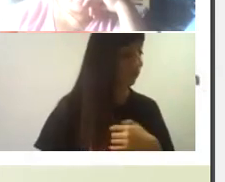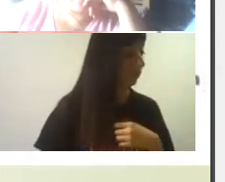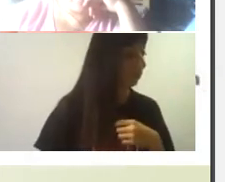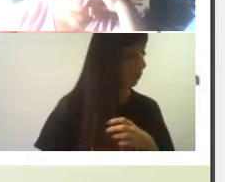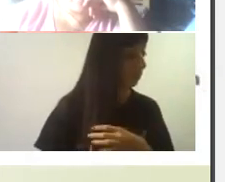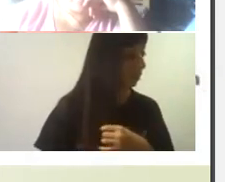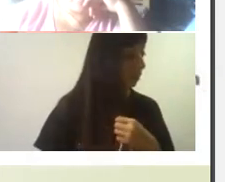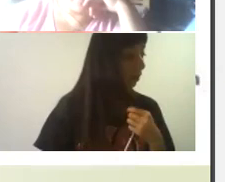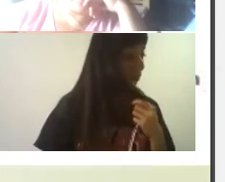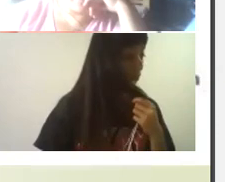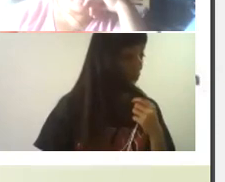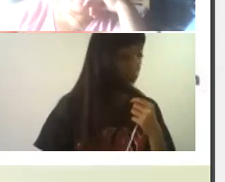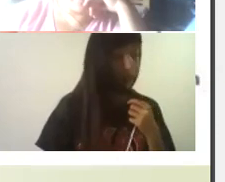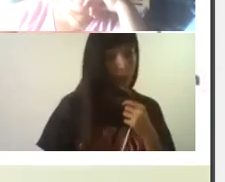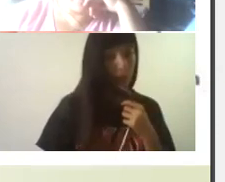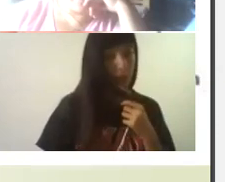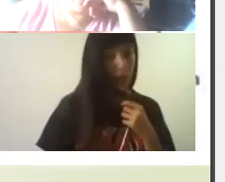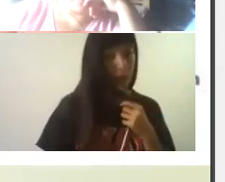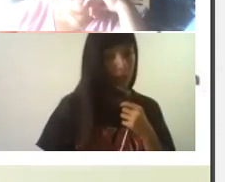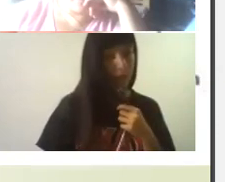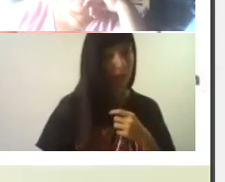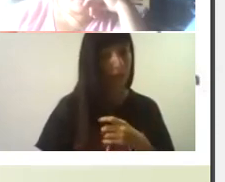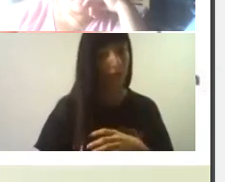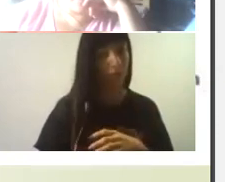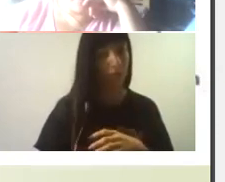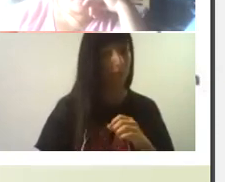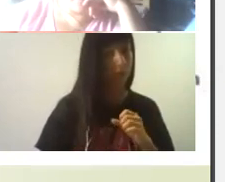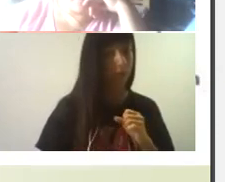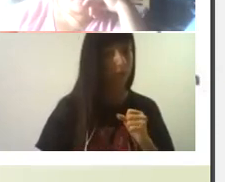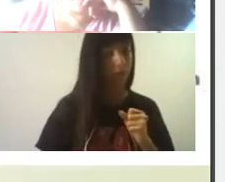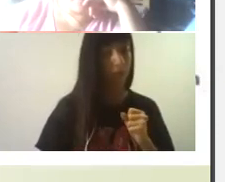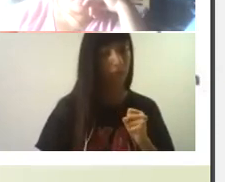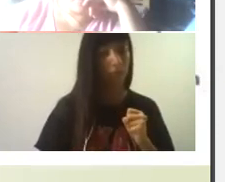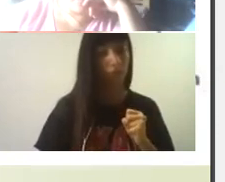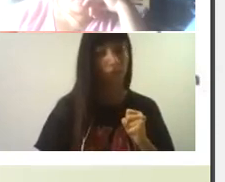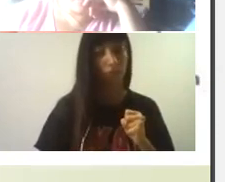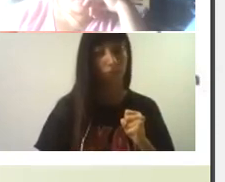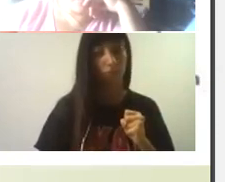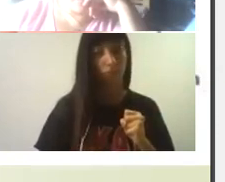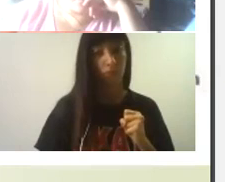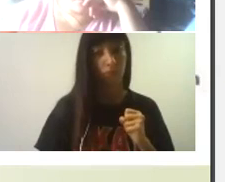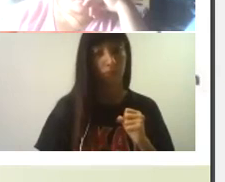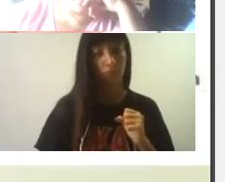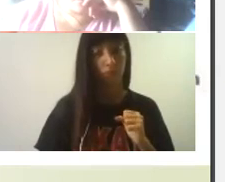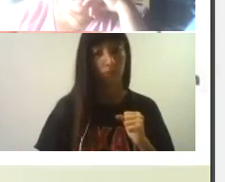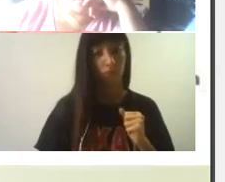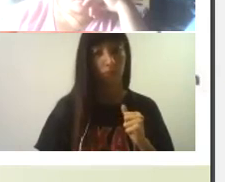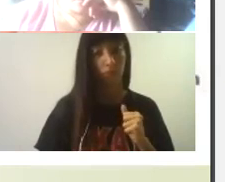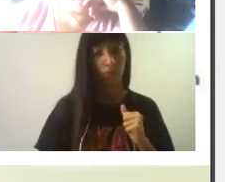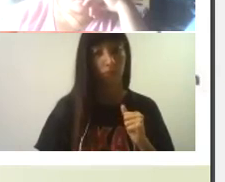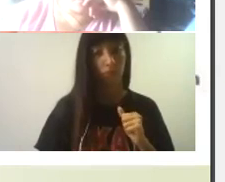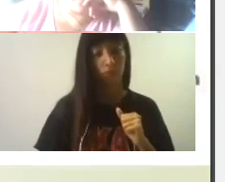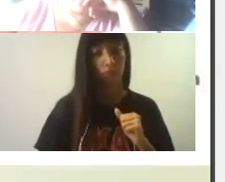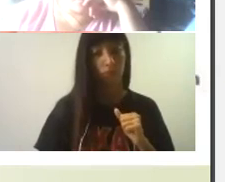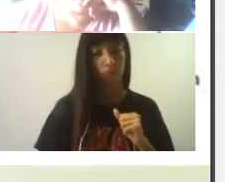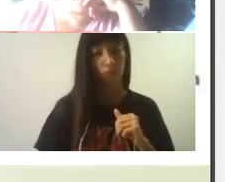otro? Muscular y nervioso. Muscular y nervioso. Estas características de las divisiones entre tejidos se dan por